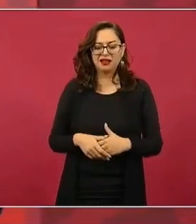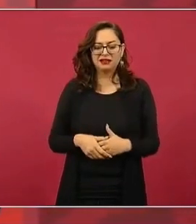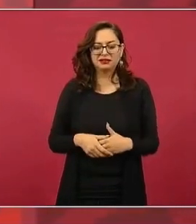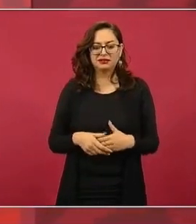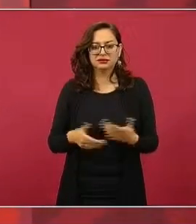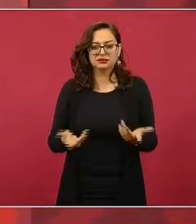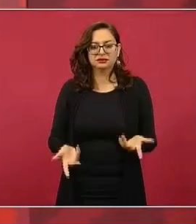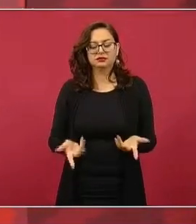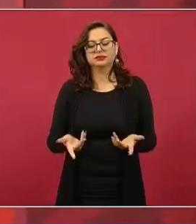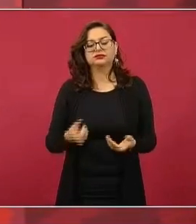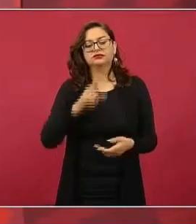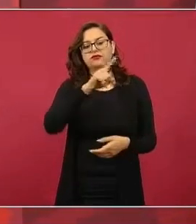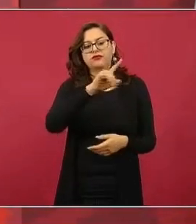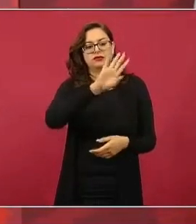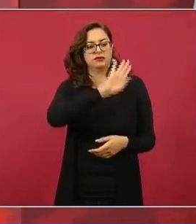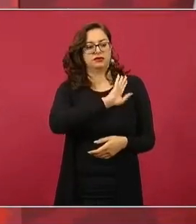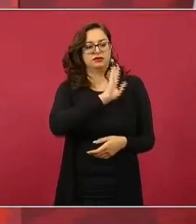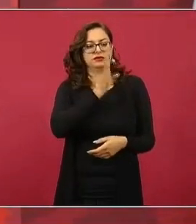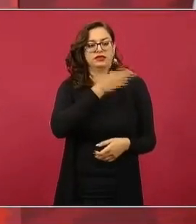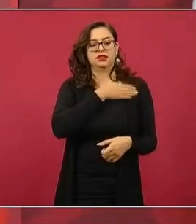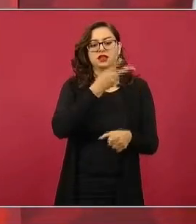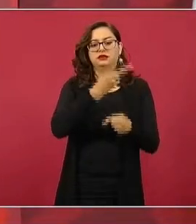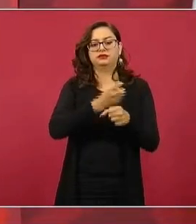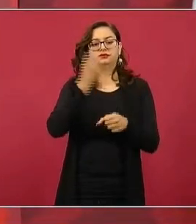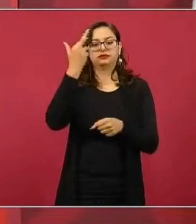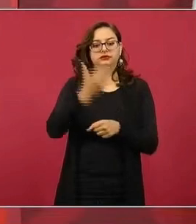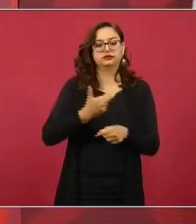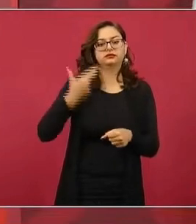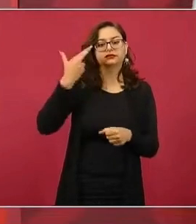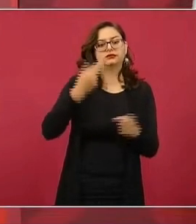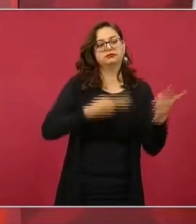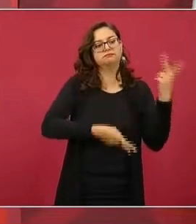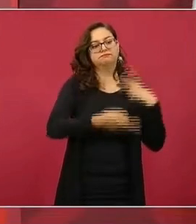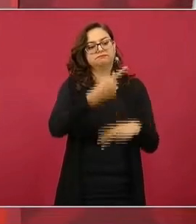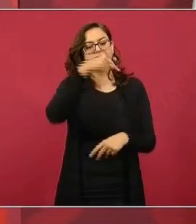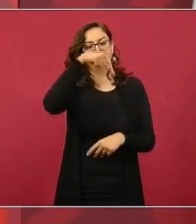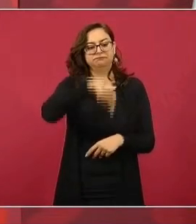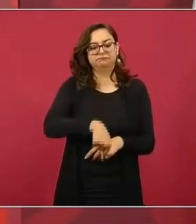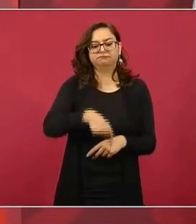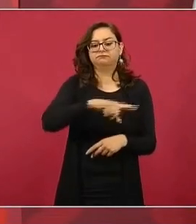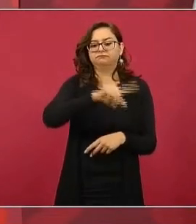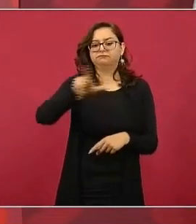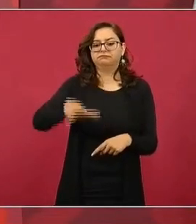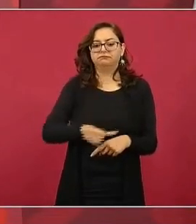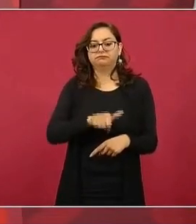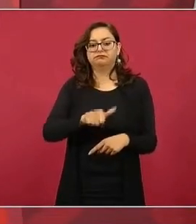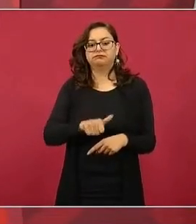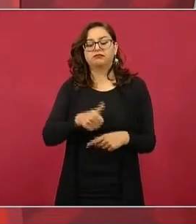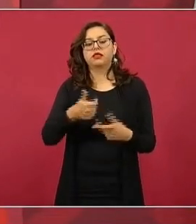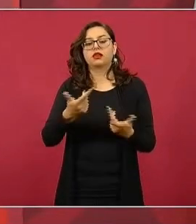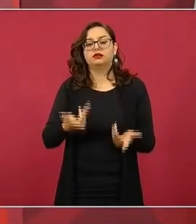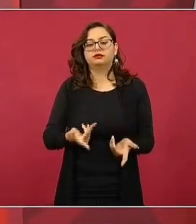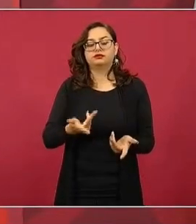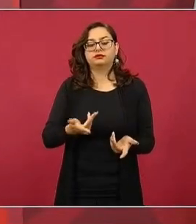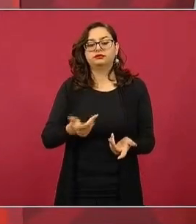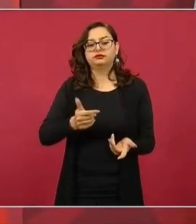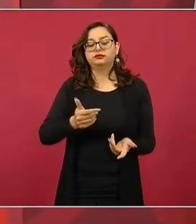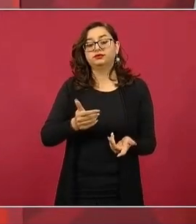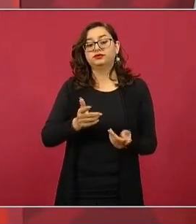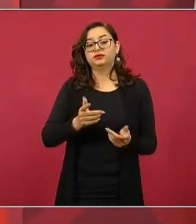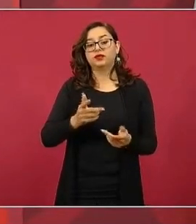De España mandaban a los virreyes y los virreyes mandaban a los estados, a los llamados alcaldes